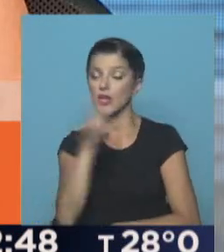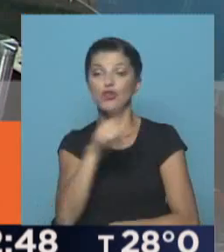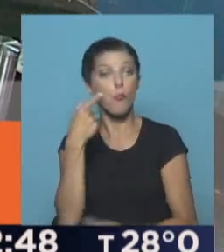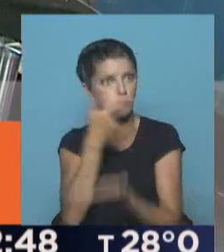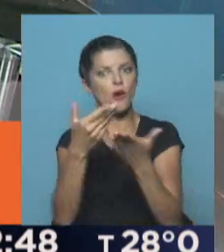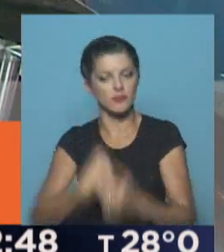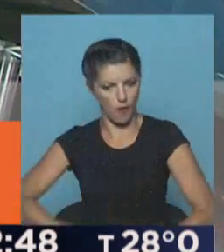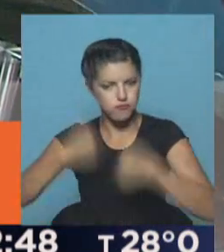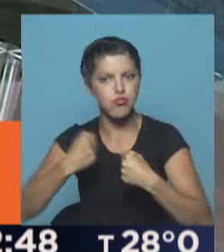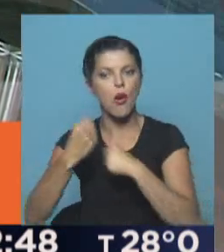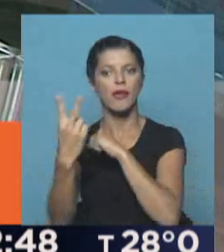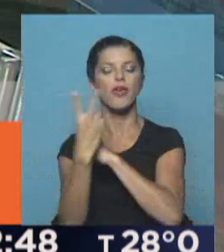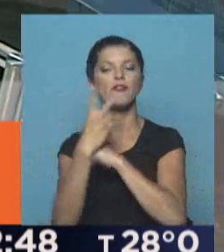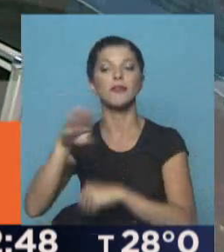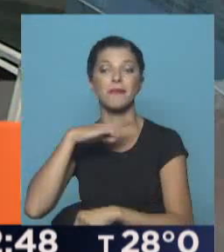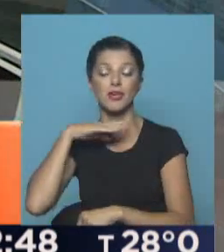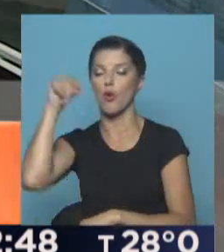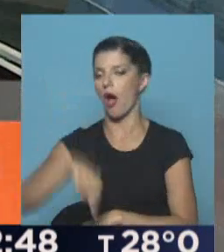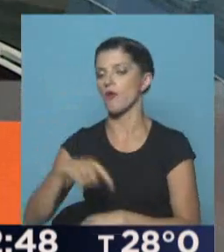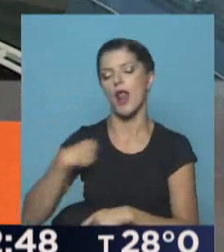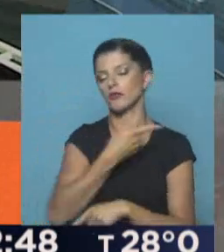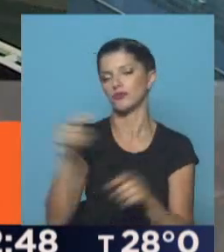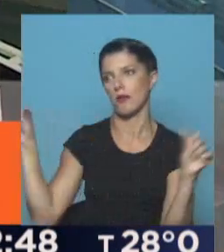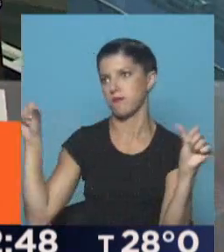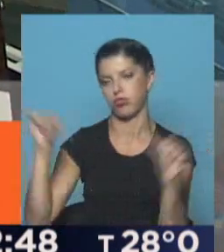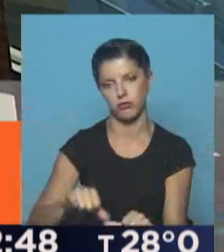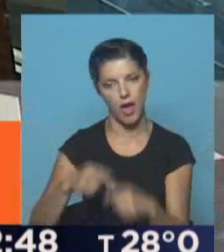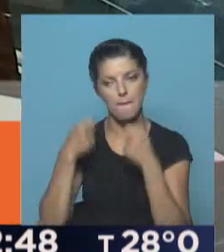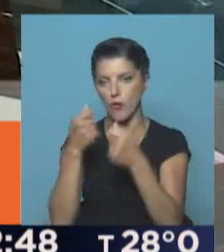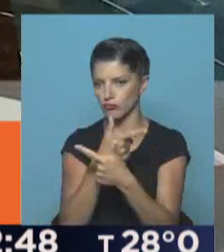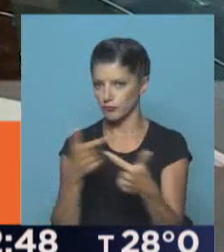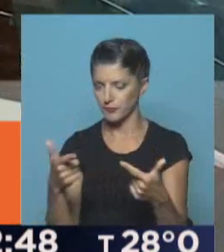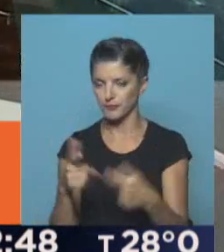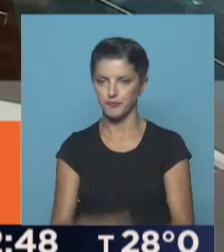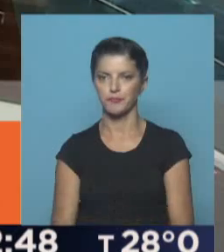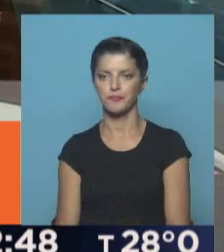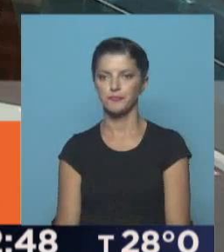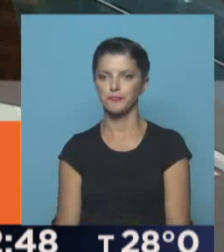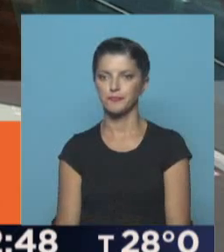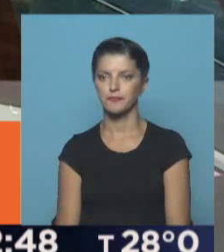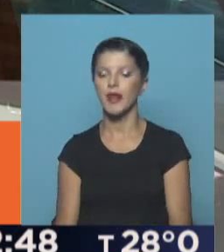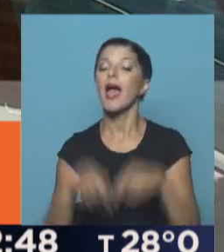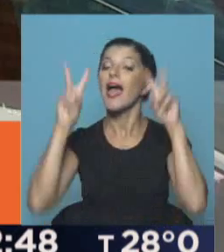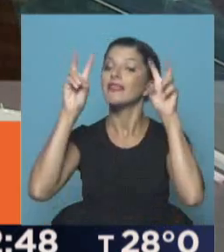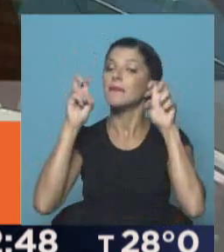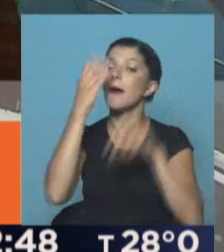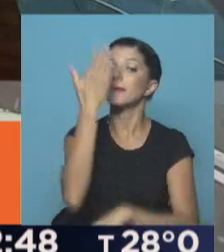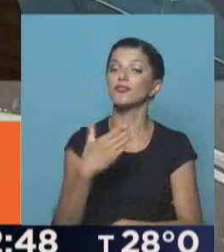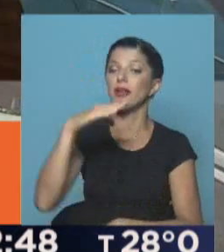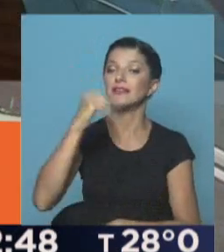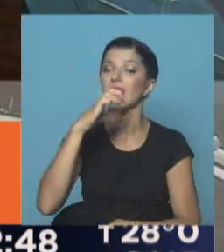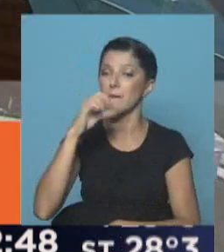firmeza ante el nuevo presidente de Estados Unidos. Jorge. La extradición del Chapo Guzmán, área que